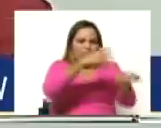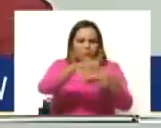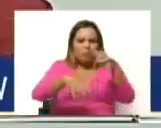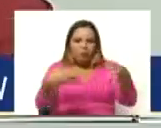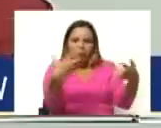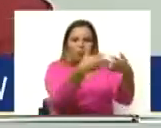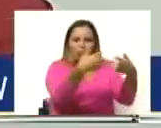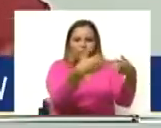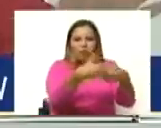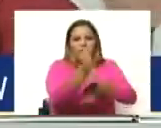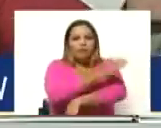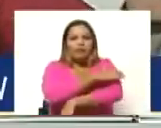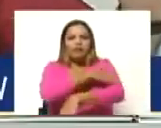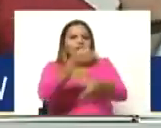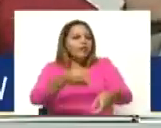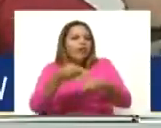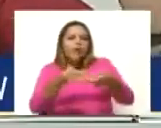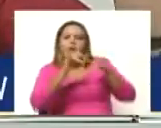tiene la oposición.